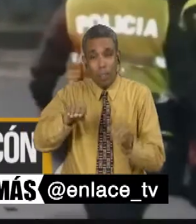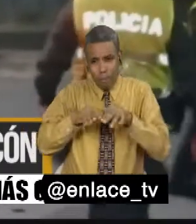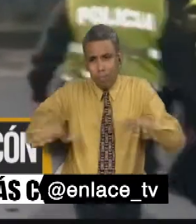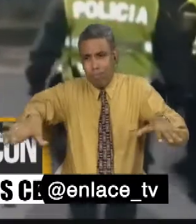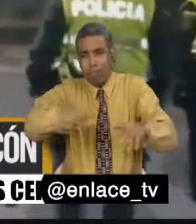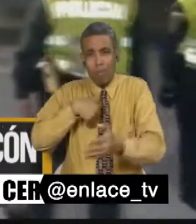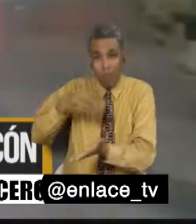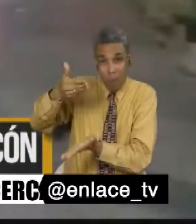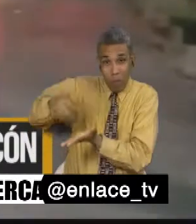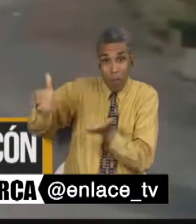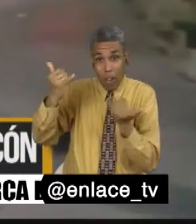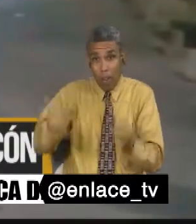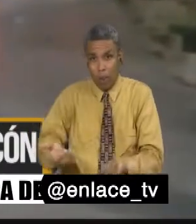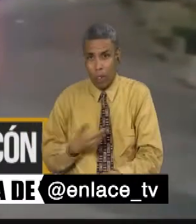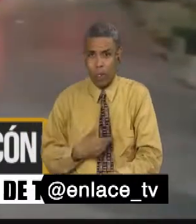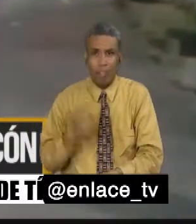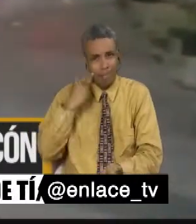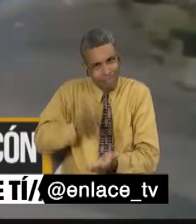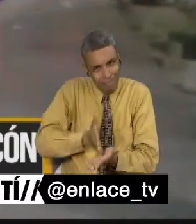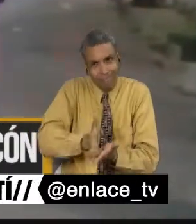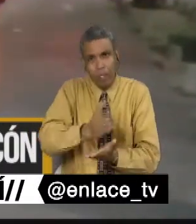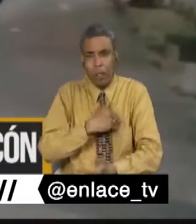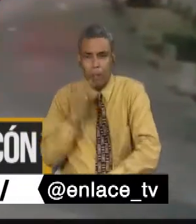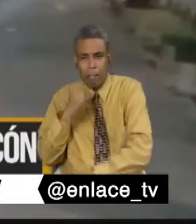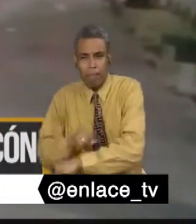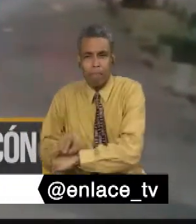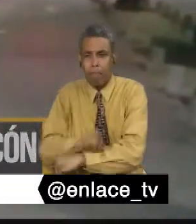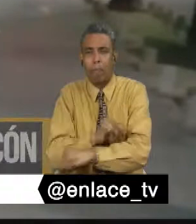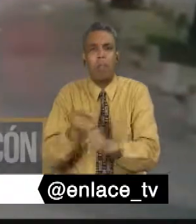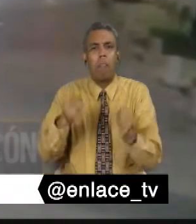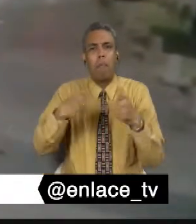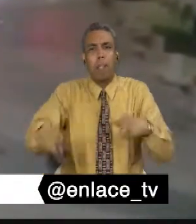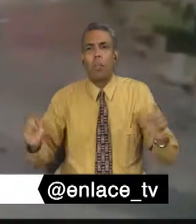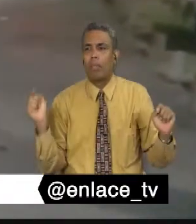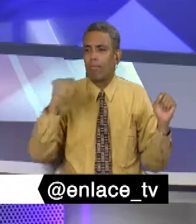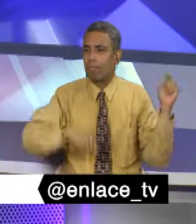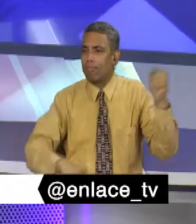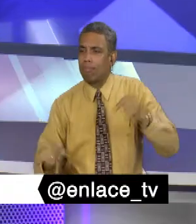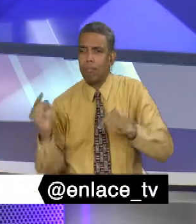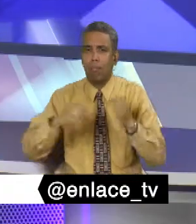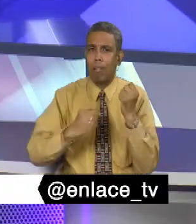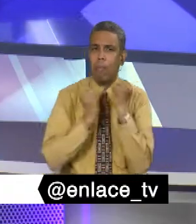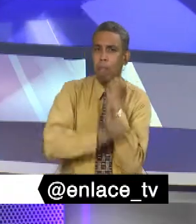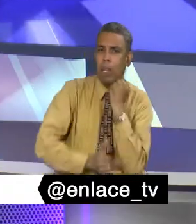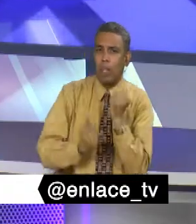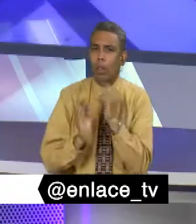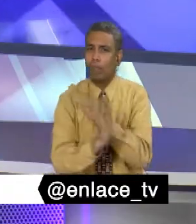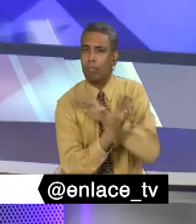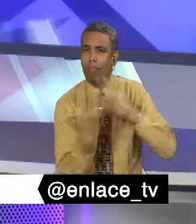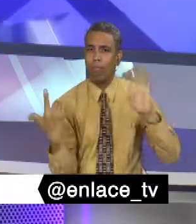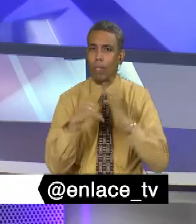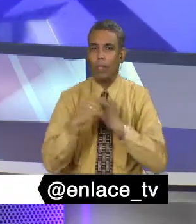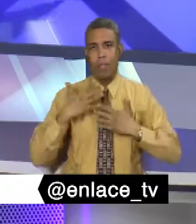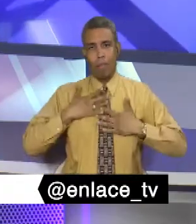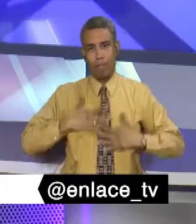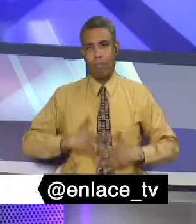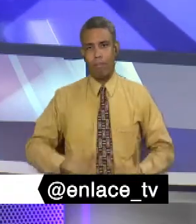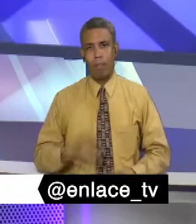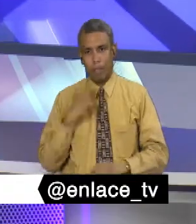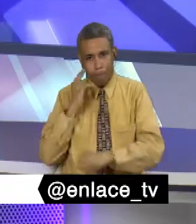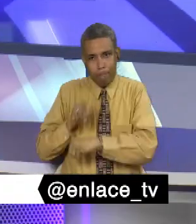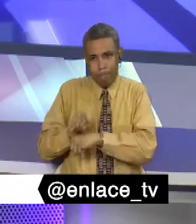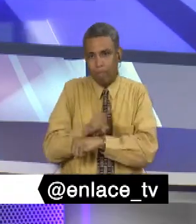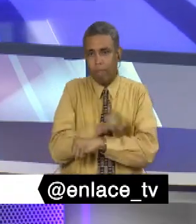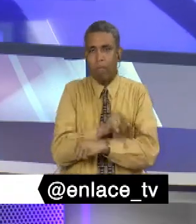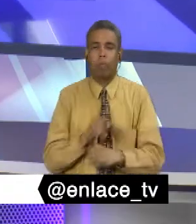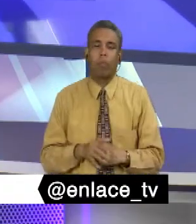garantizar la seguridad de las personas que lleguen a visitar el malecón del Cristo Petrolero. La secretaria de Desarrollo Económico y